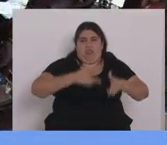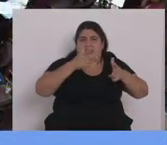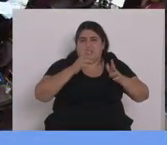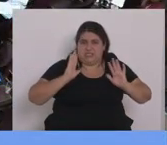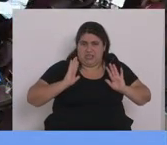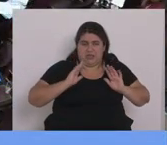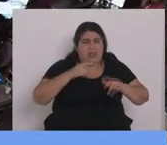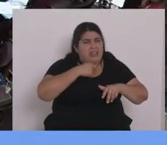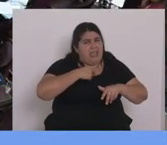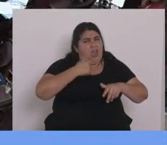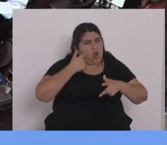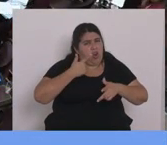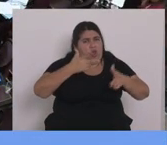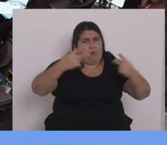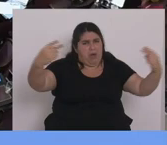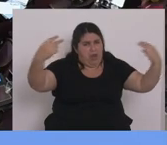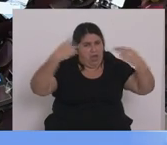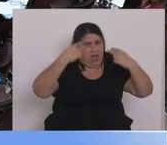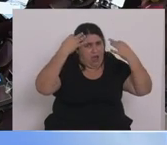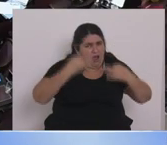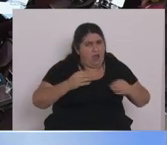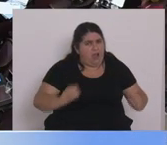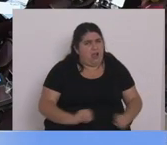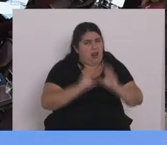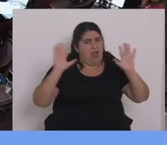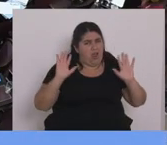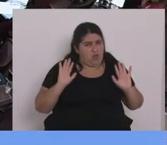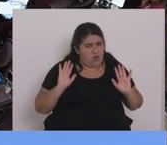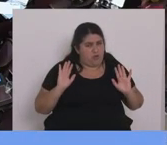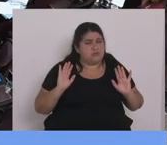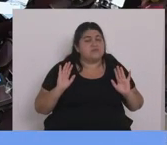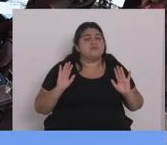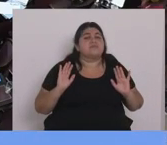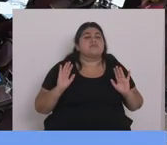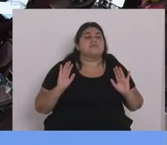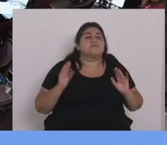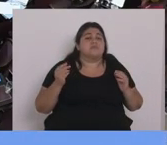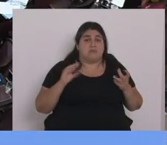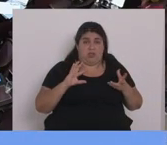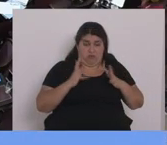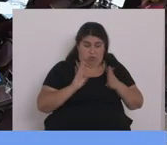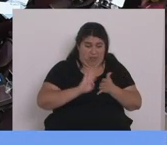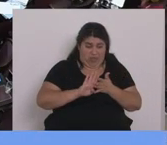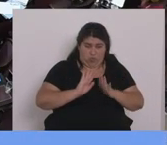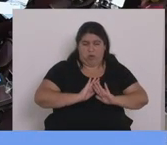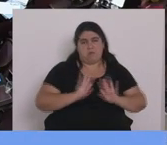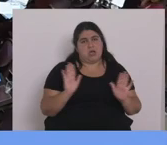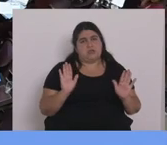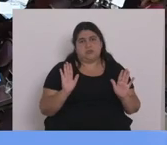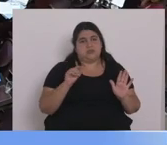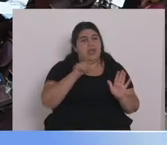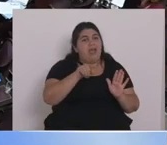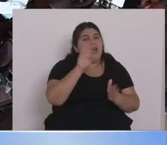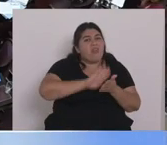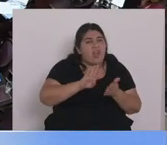quede constancia en acta de lo que quiero decir. Porque esta no fue una deuda más. Si hubiese sido una deuda tomada dentro